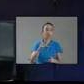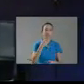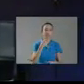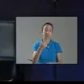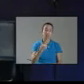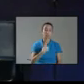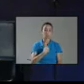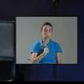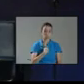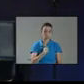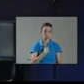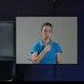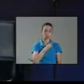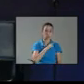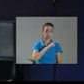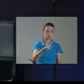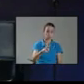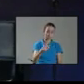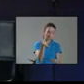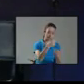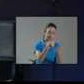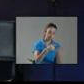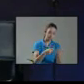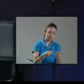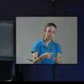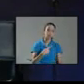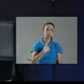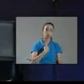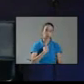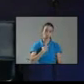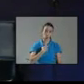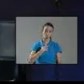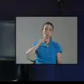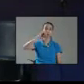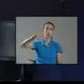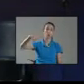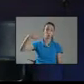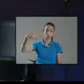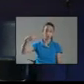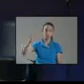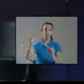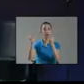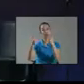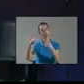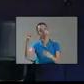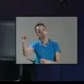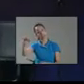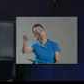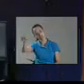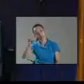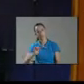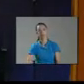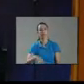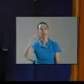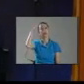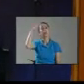Y me dice, de verdad, pastor. ¿Qué pierde? Dígame, ¿qué pierde? El pasaje.